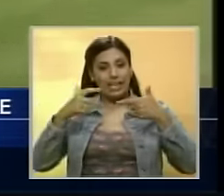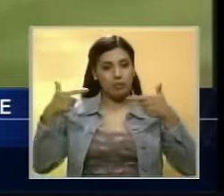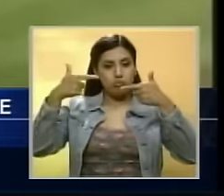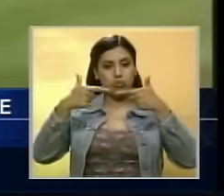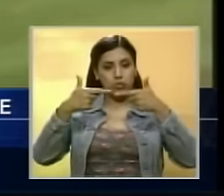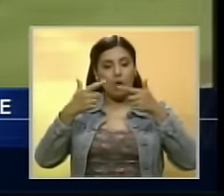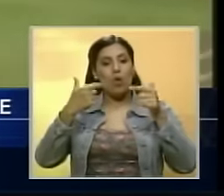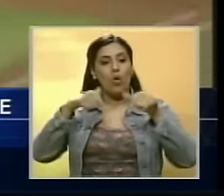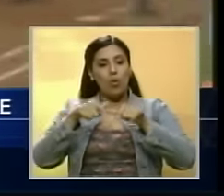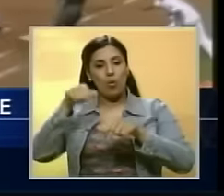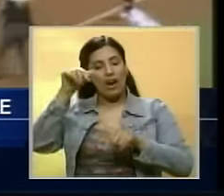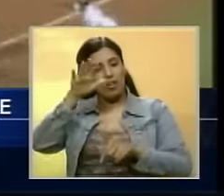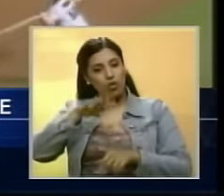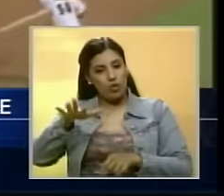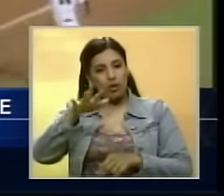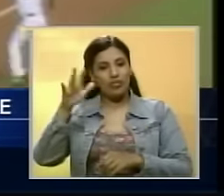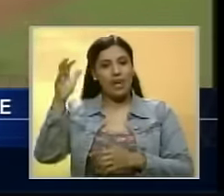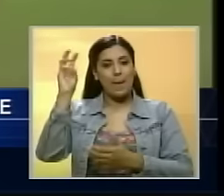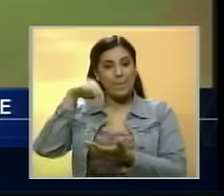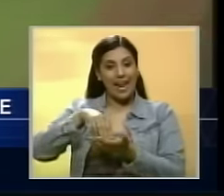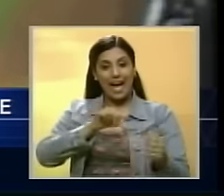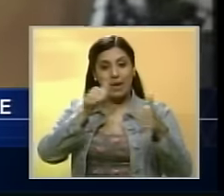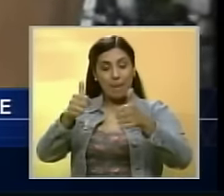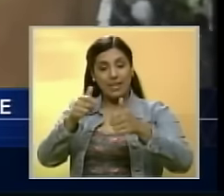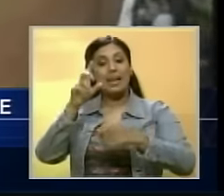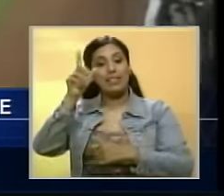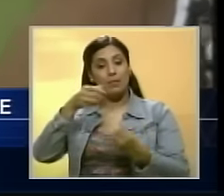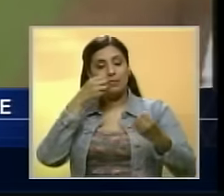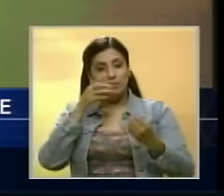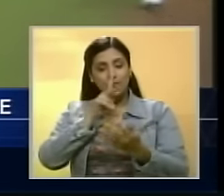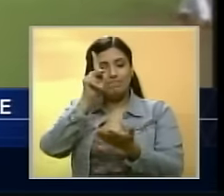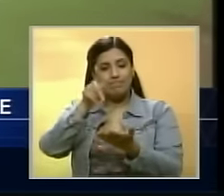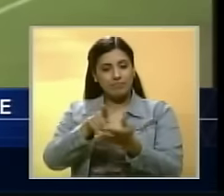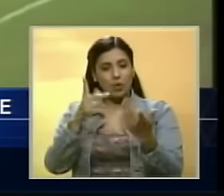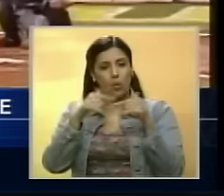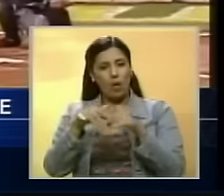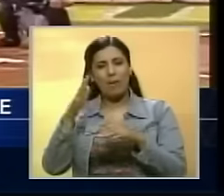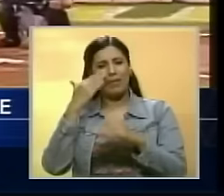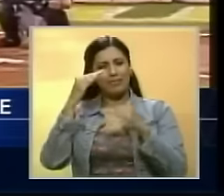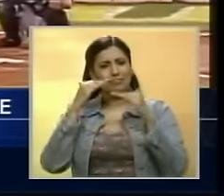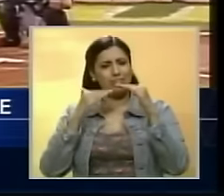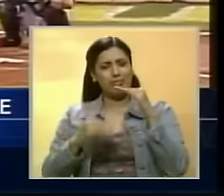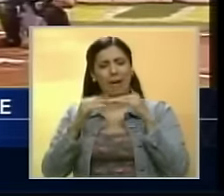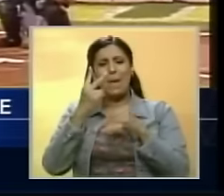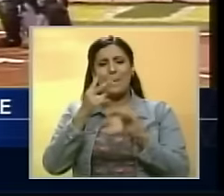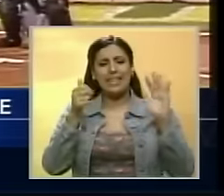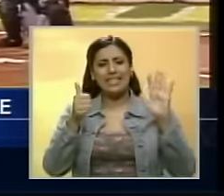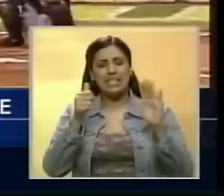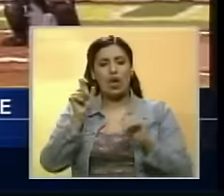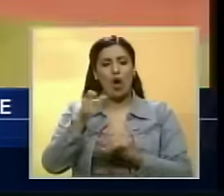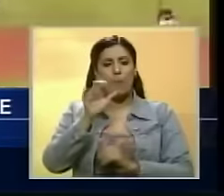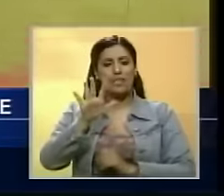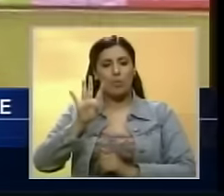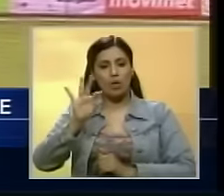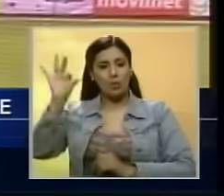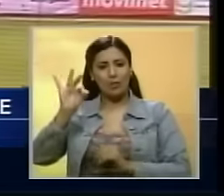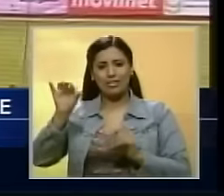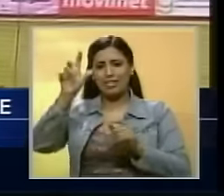estadio José Pérez colmenares de maracay además Indicó que la asistencia de los estadios tuvo un descenso de 26,54